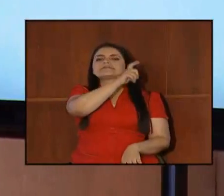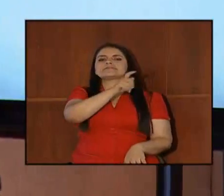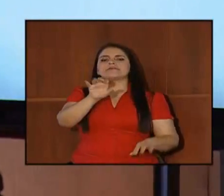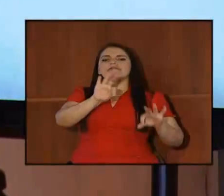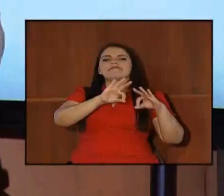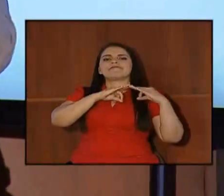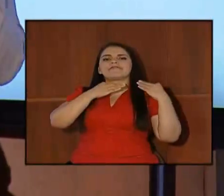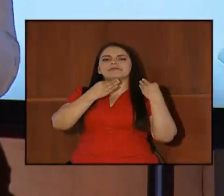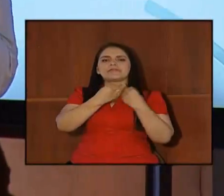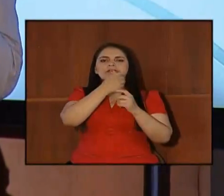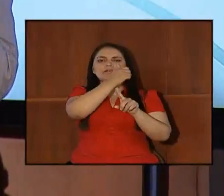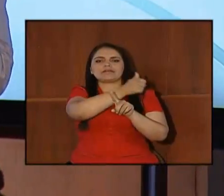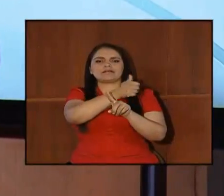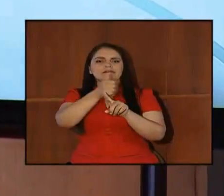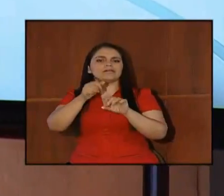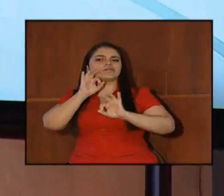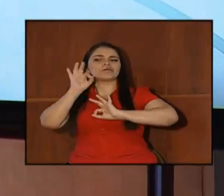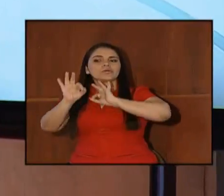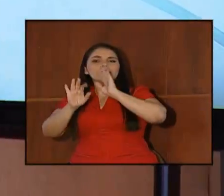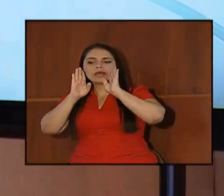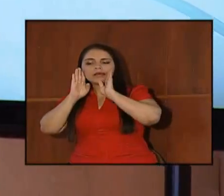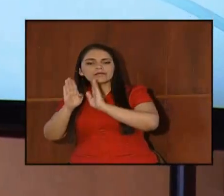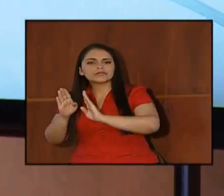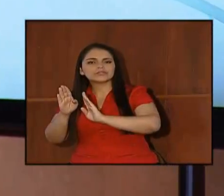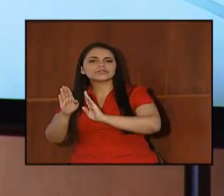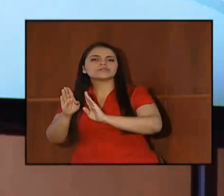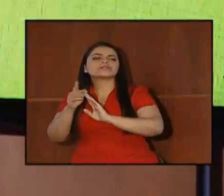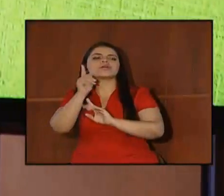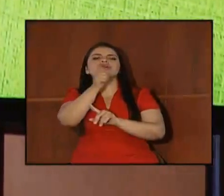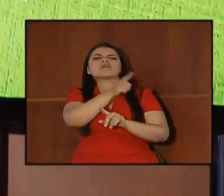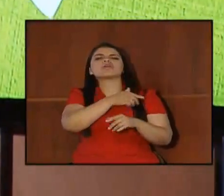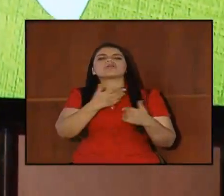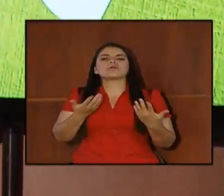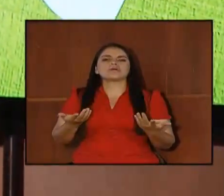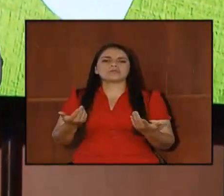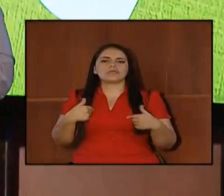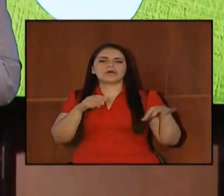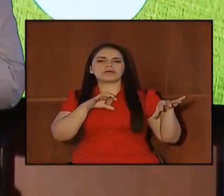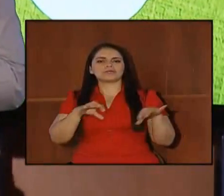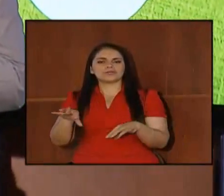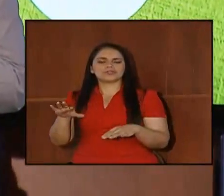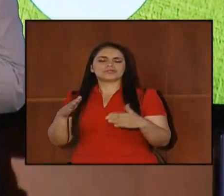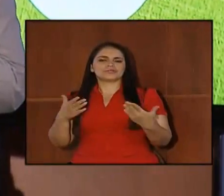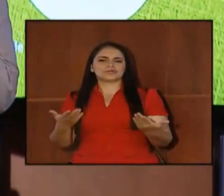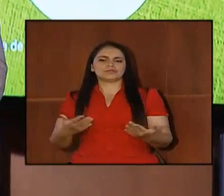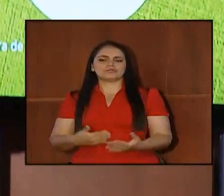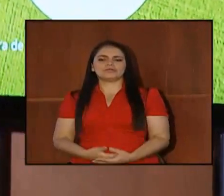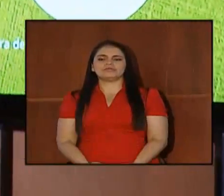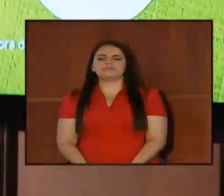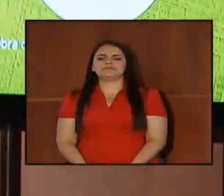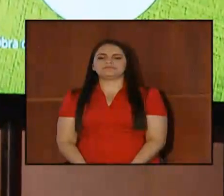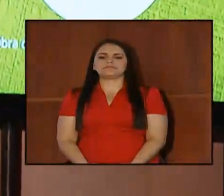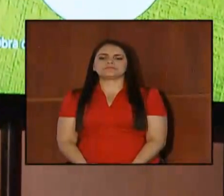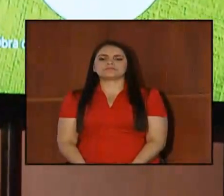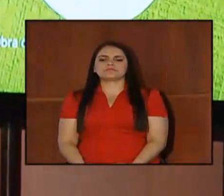en cada uno de ustedes o en cada uno de los familiares de los pacientes que tenemos en el hospital.